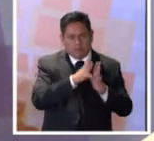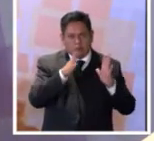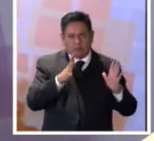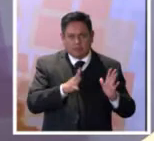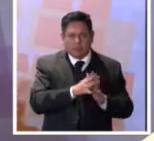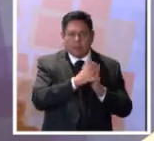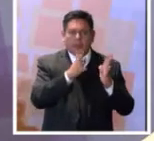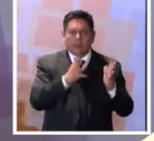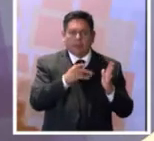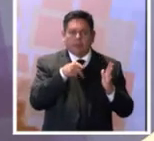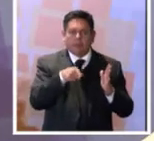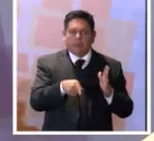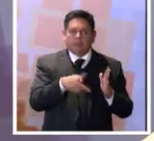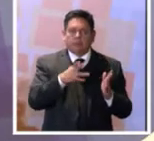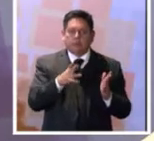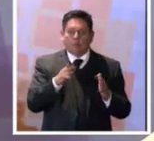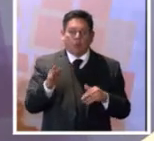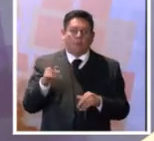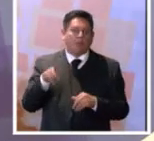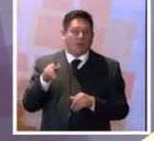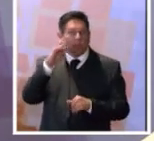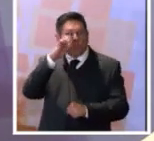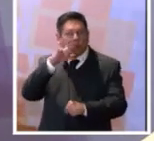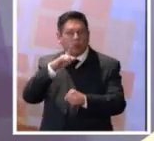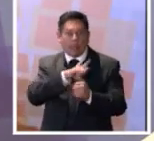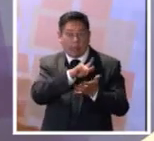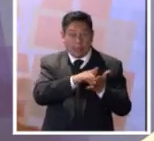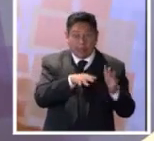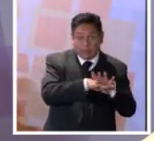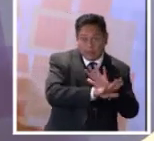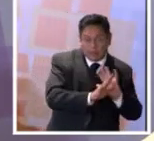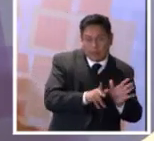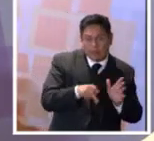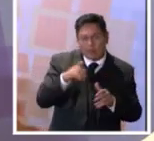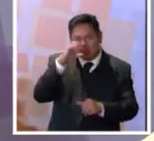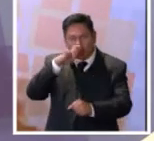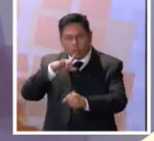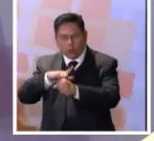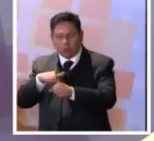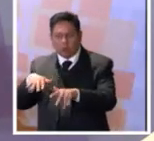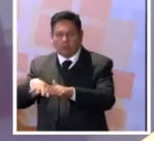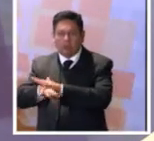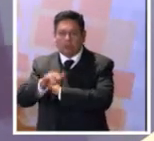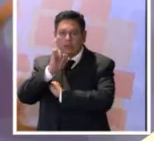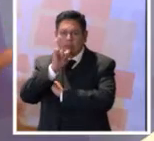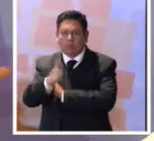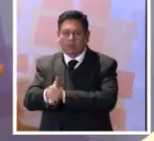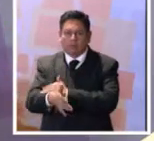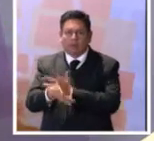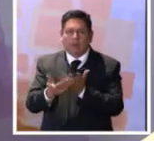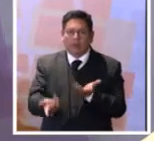ese dato cultural, la gradualidad se vuelve un instrumento que puede servir para ir conciliando la